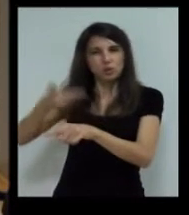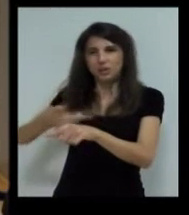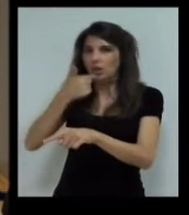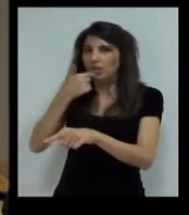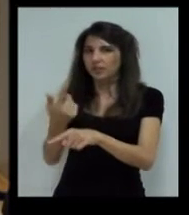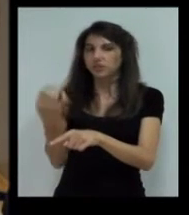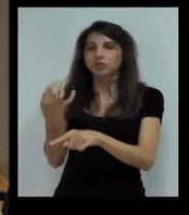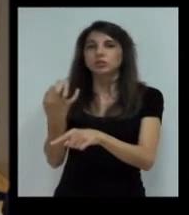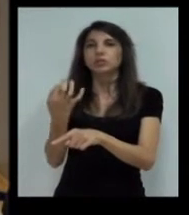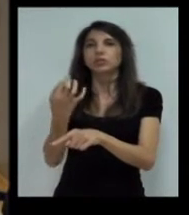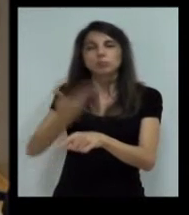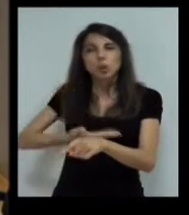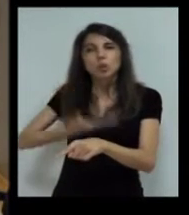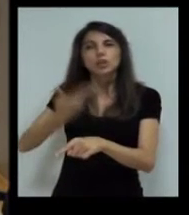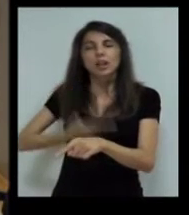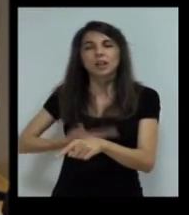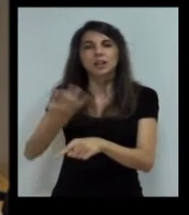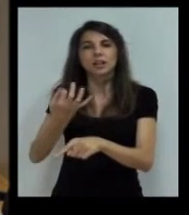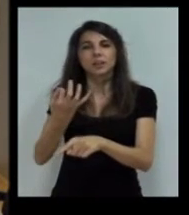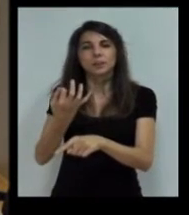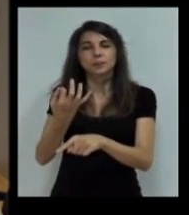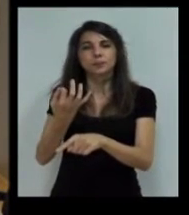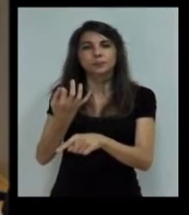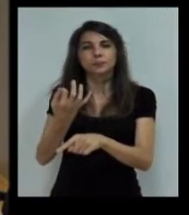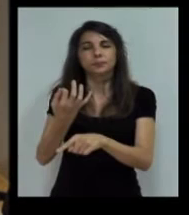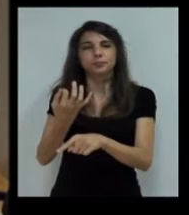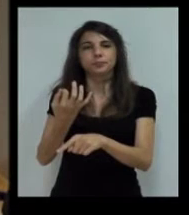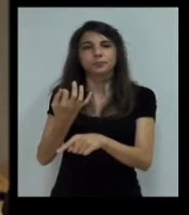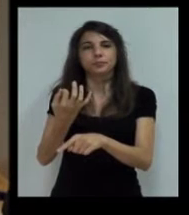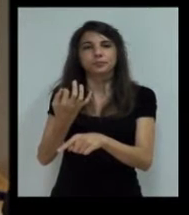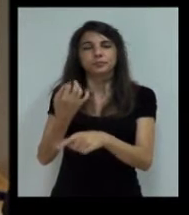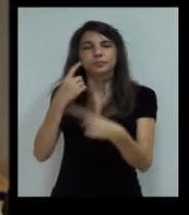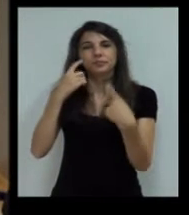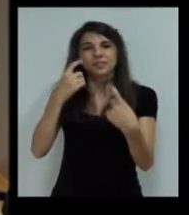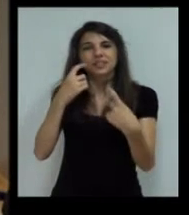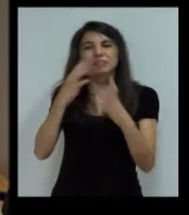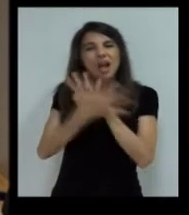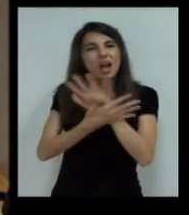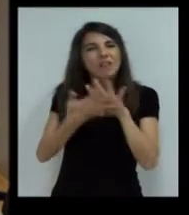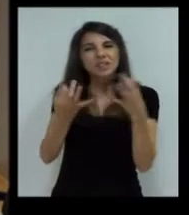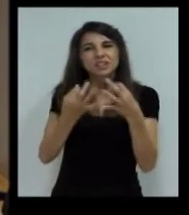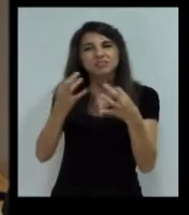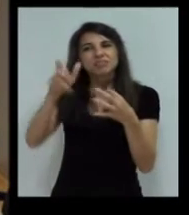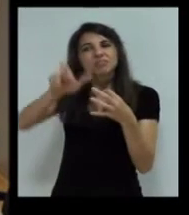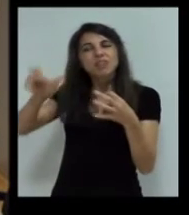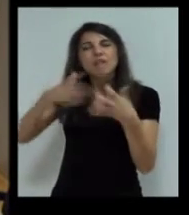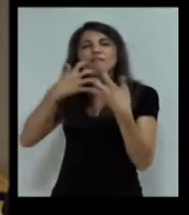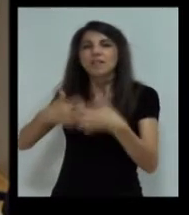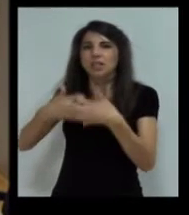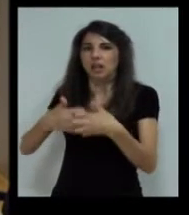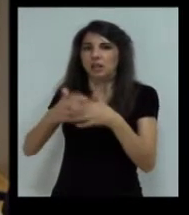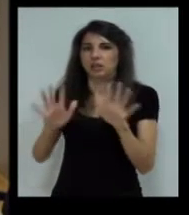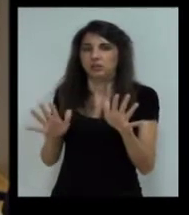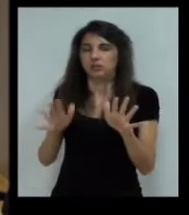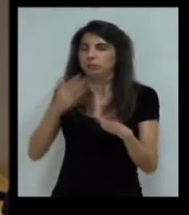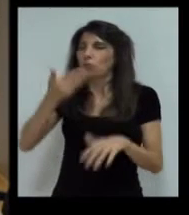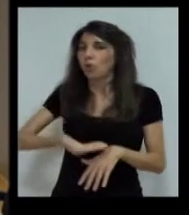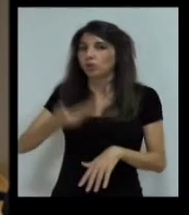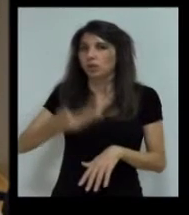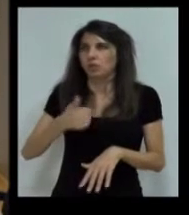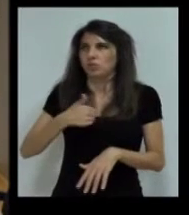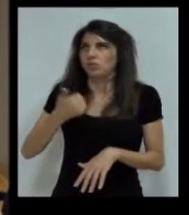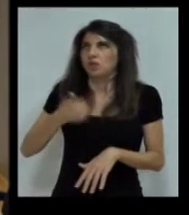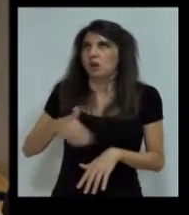importante meter en la mesa, meter en el tema a los fabricantes. Es muy importante. Yo te cuento, claro. Yo llevo